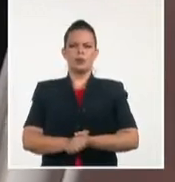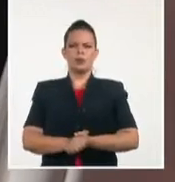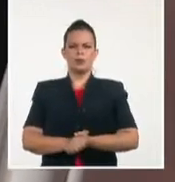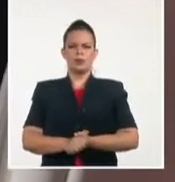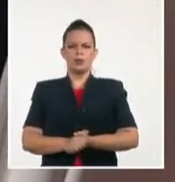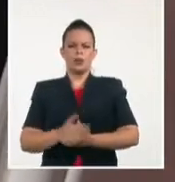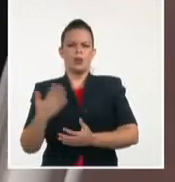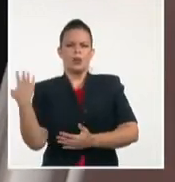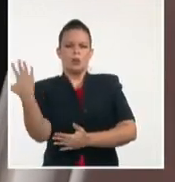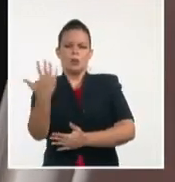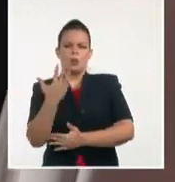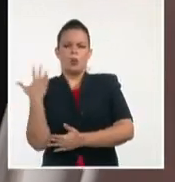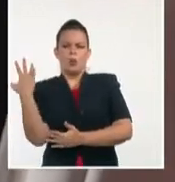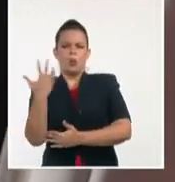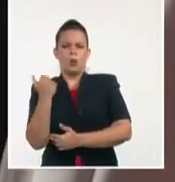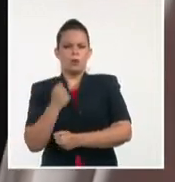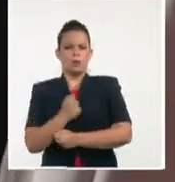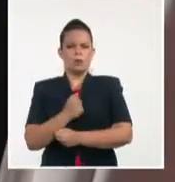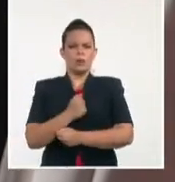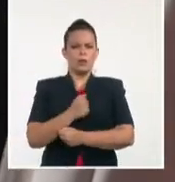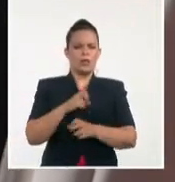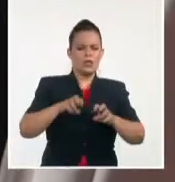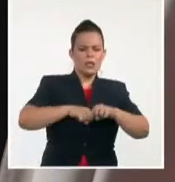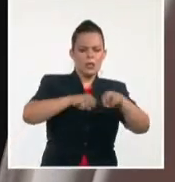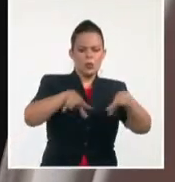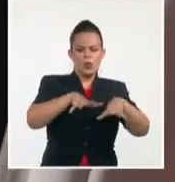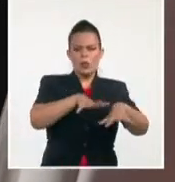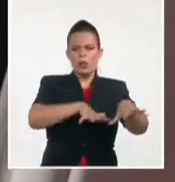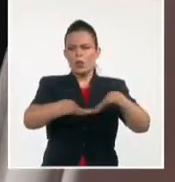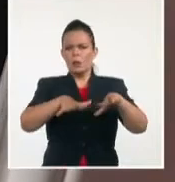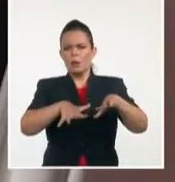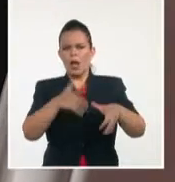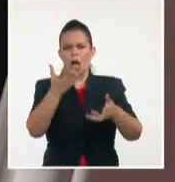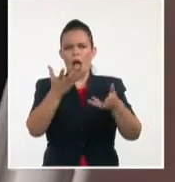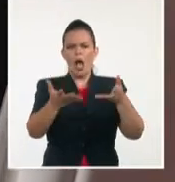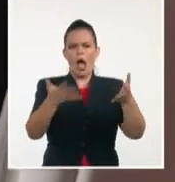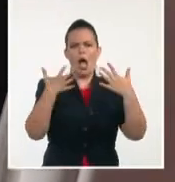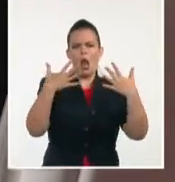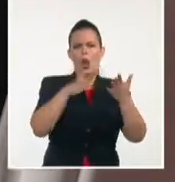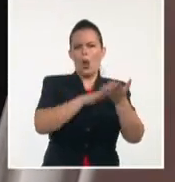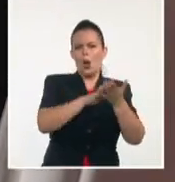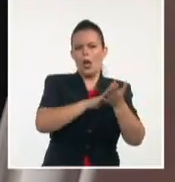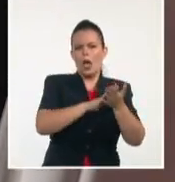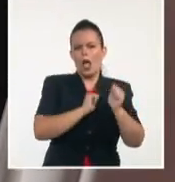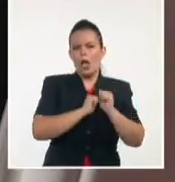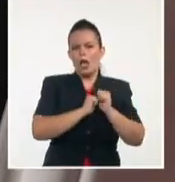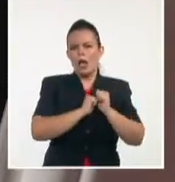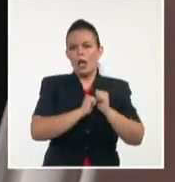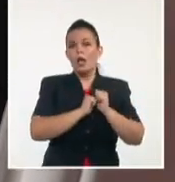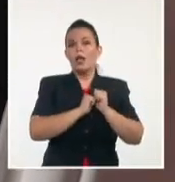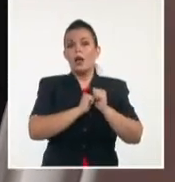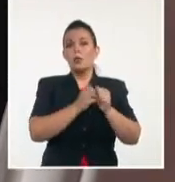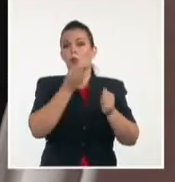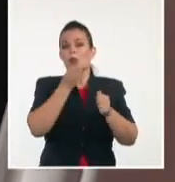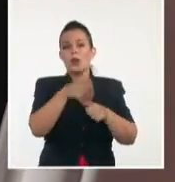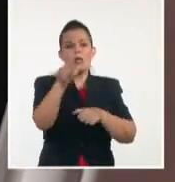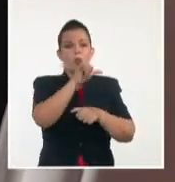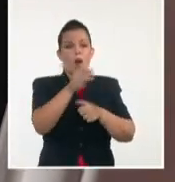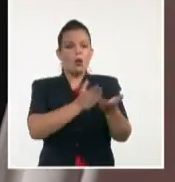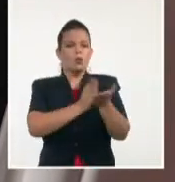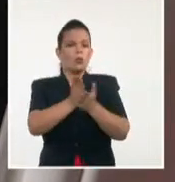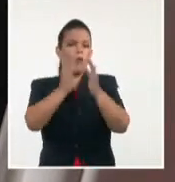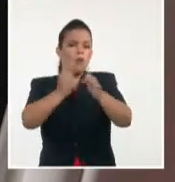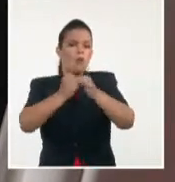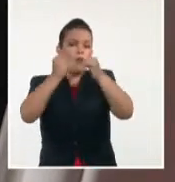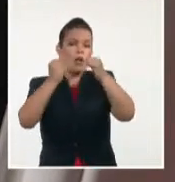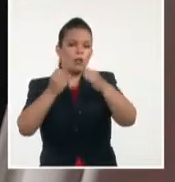con muchas cosas en contra, y se desarrolló hasta huracán. O sea que es un